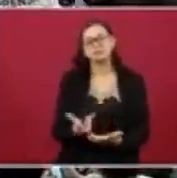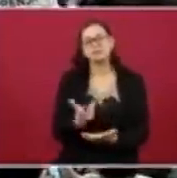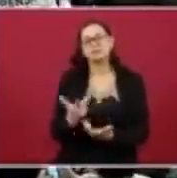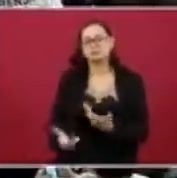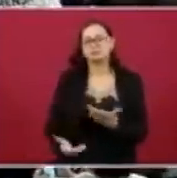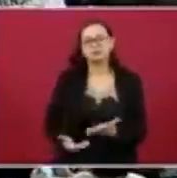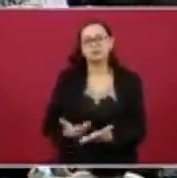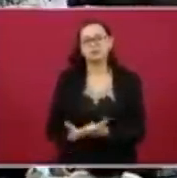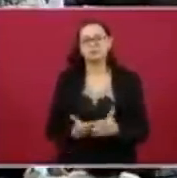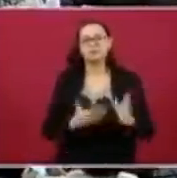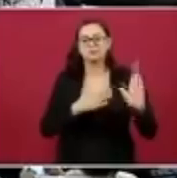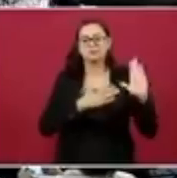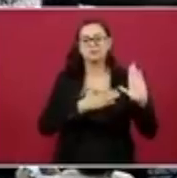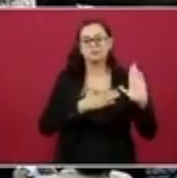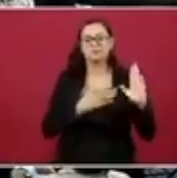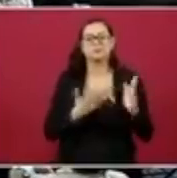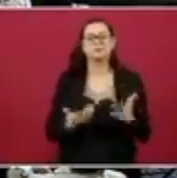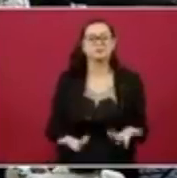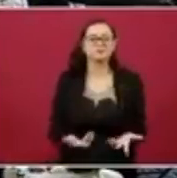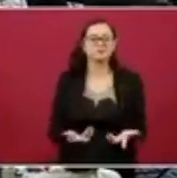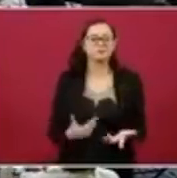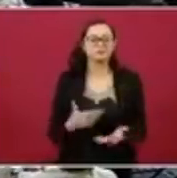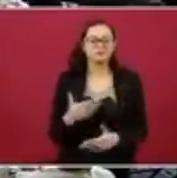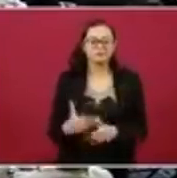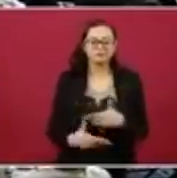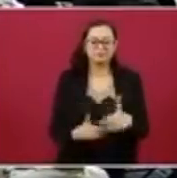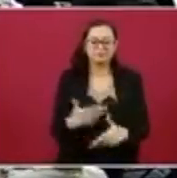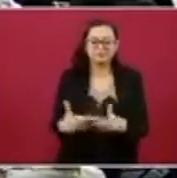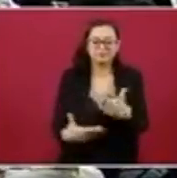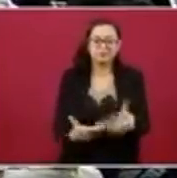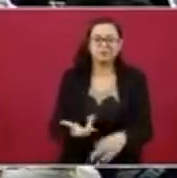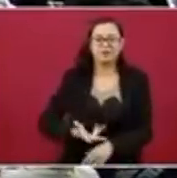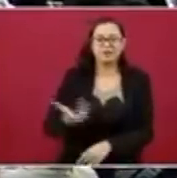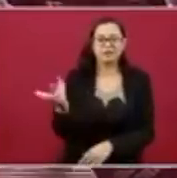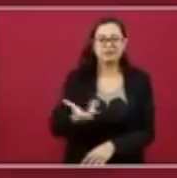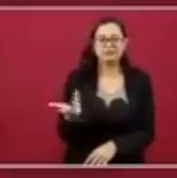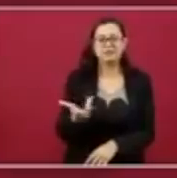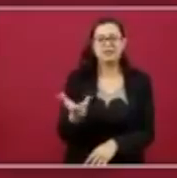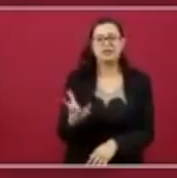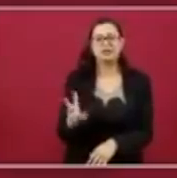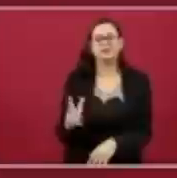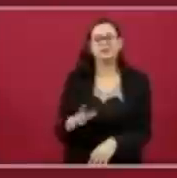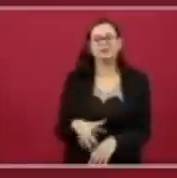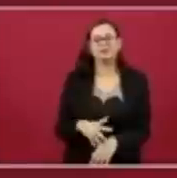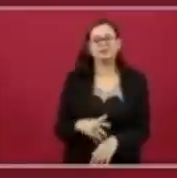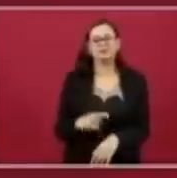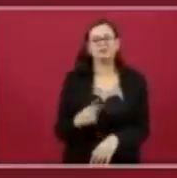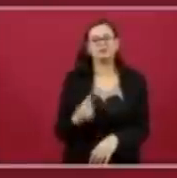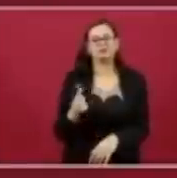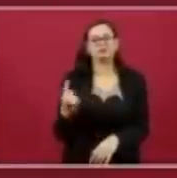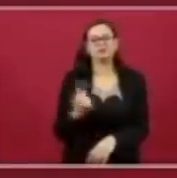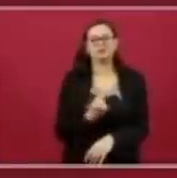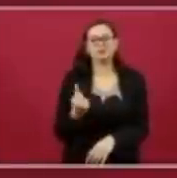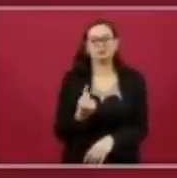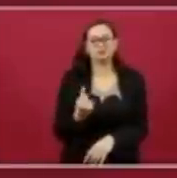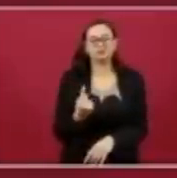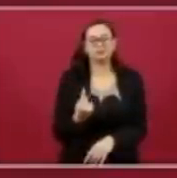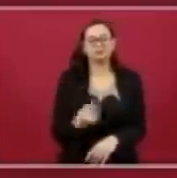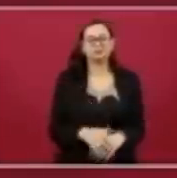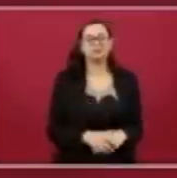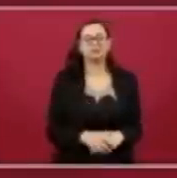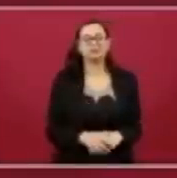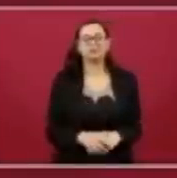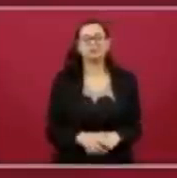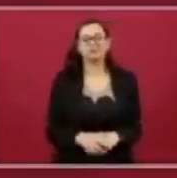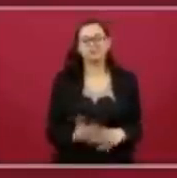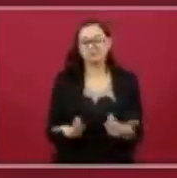compromiso en ese sentido, porque independientemente de